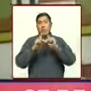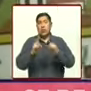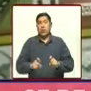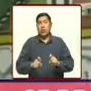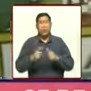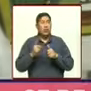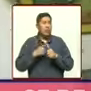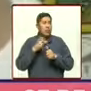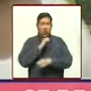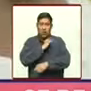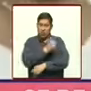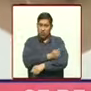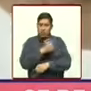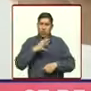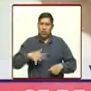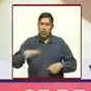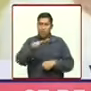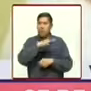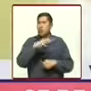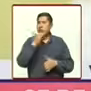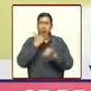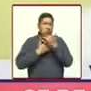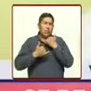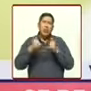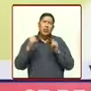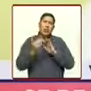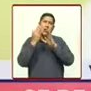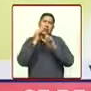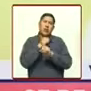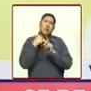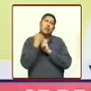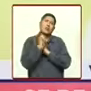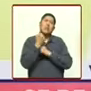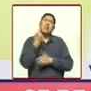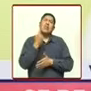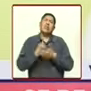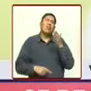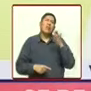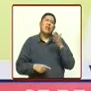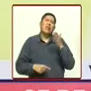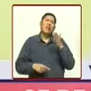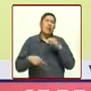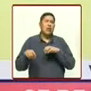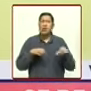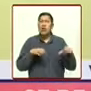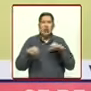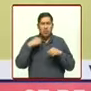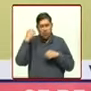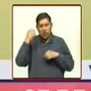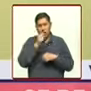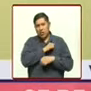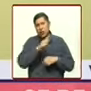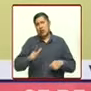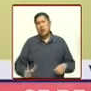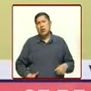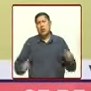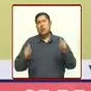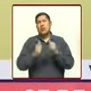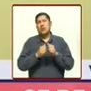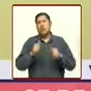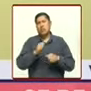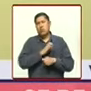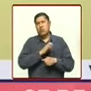la primera autoridad de este municipio, ante esta situación, ¿qué medida va a tomar el gobierno municipal junto al